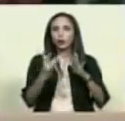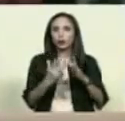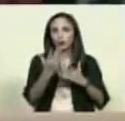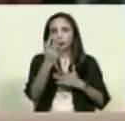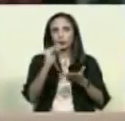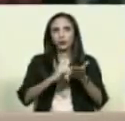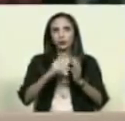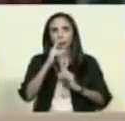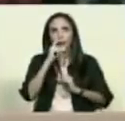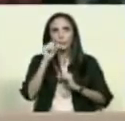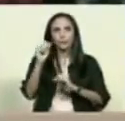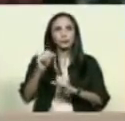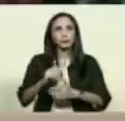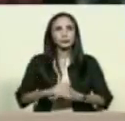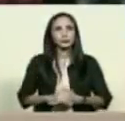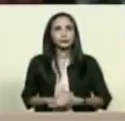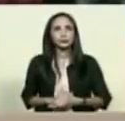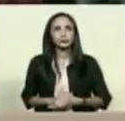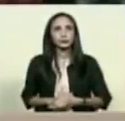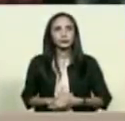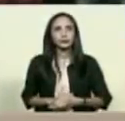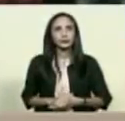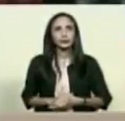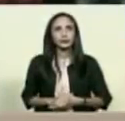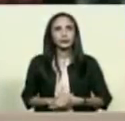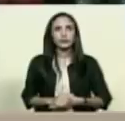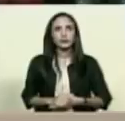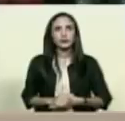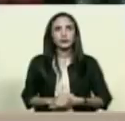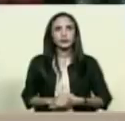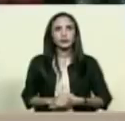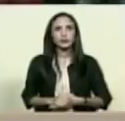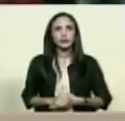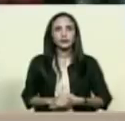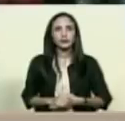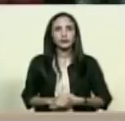presidente. Bueno, los felicito, esta mujer exitosa, ¿vale?